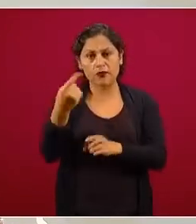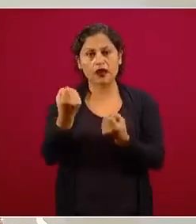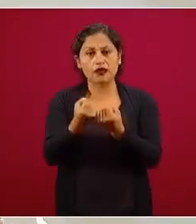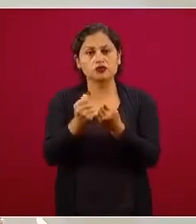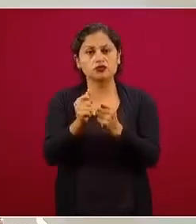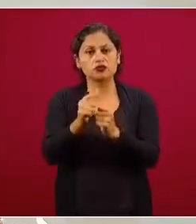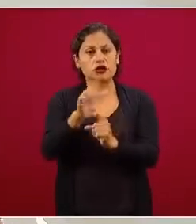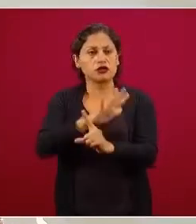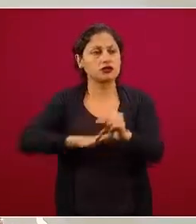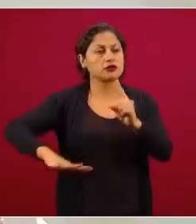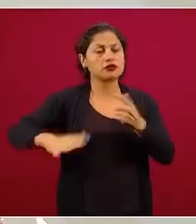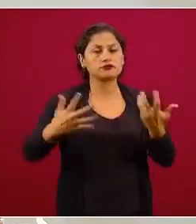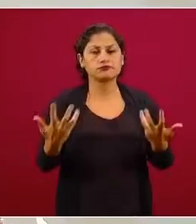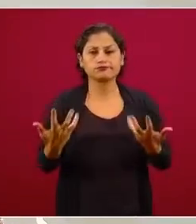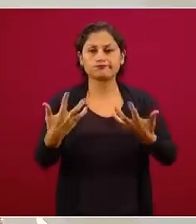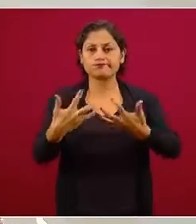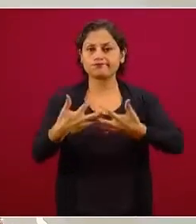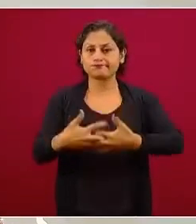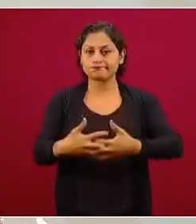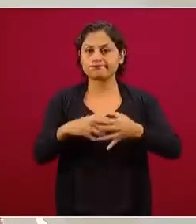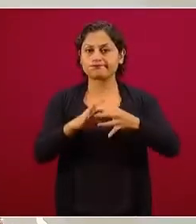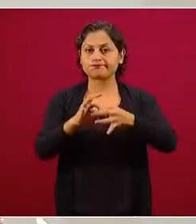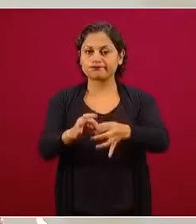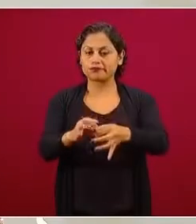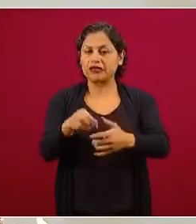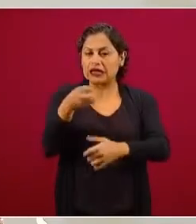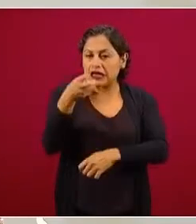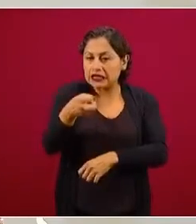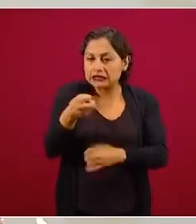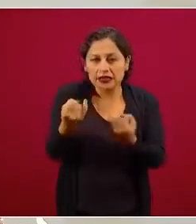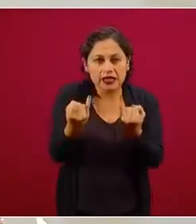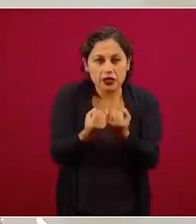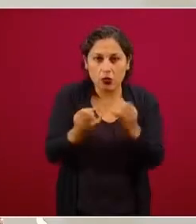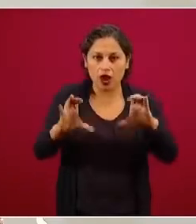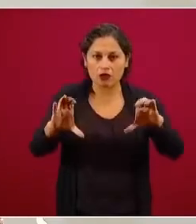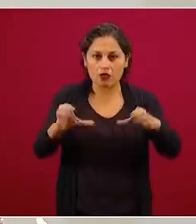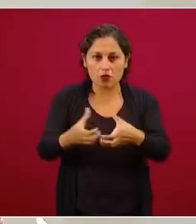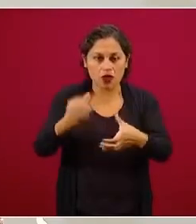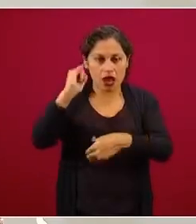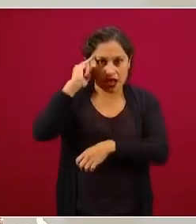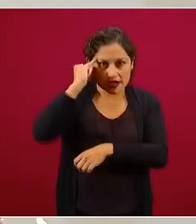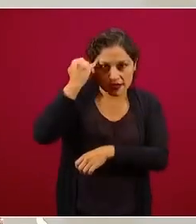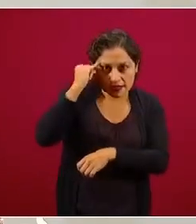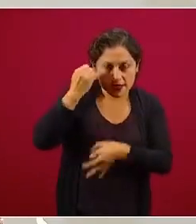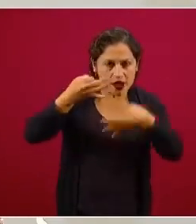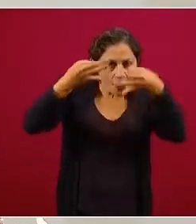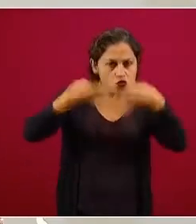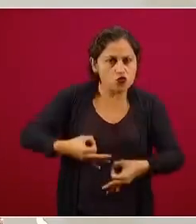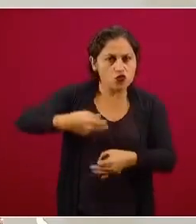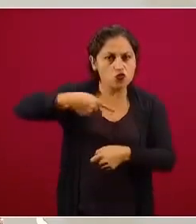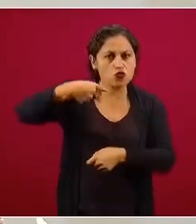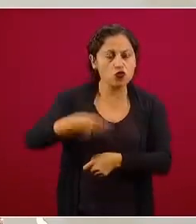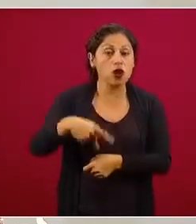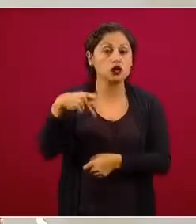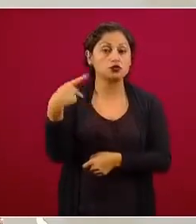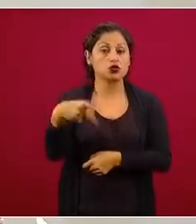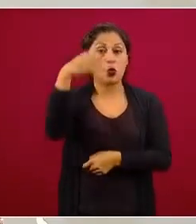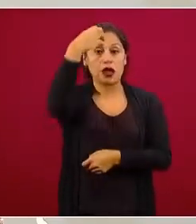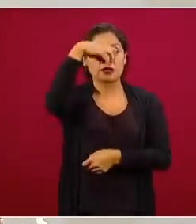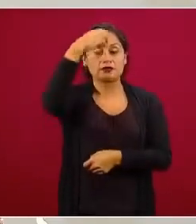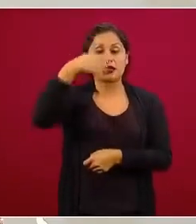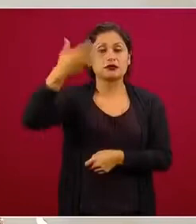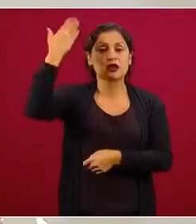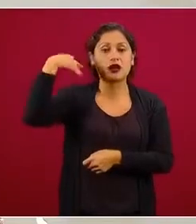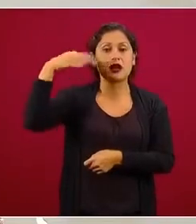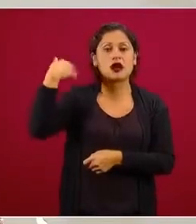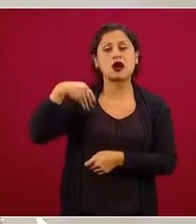social. Me refiero también a los pueblos originarios y a los pueblos indígenas, que han presentado experiencias de protección